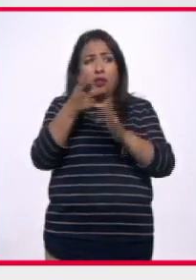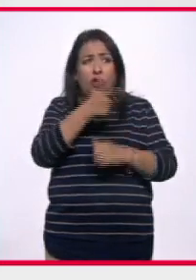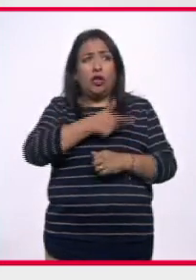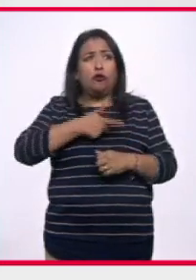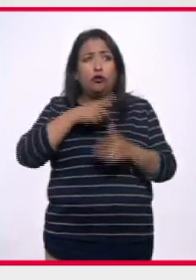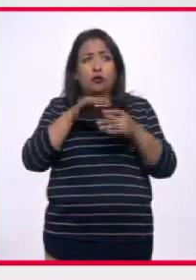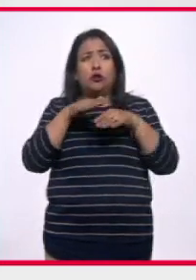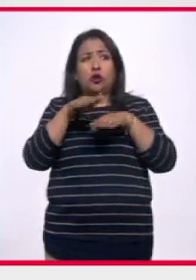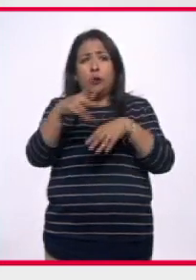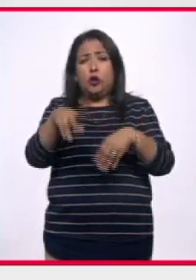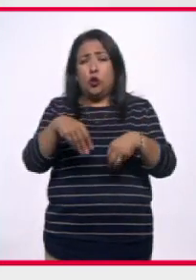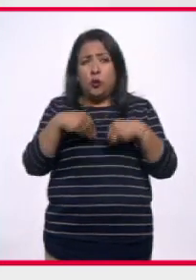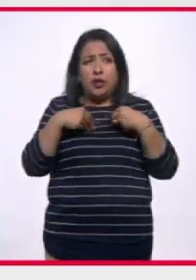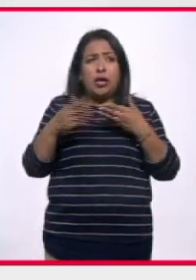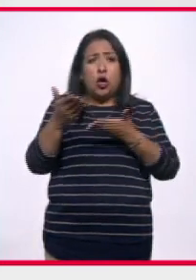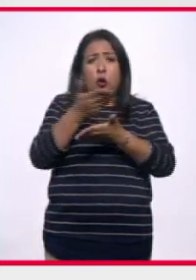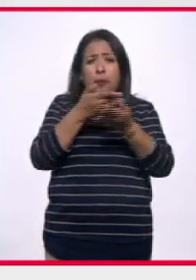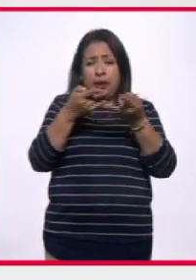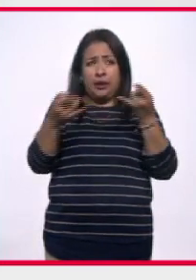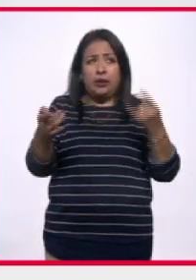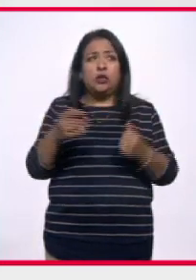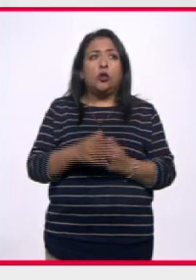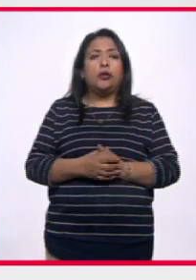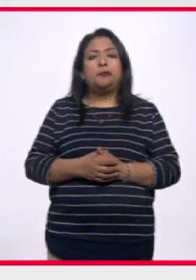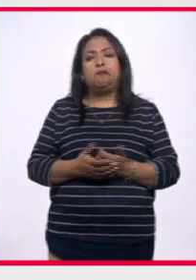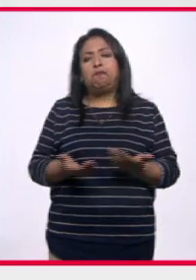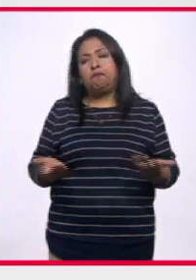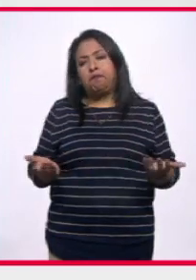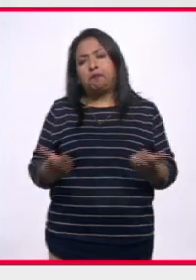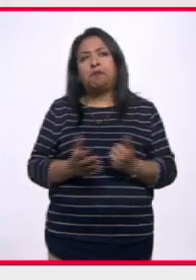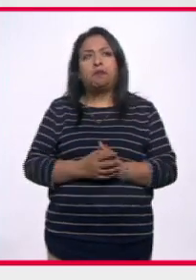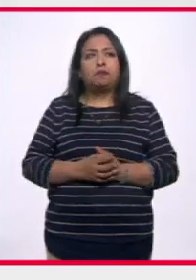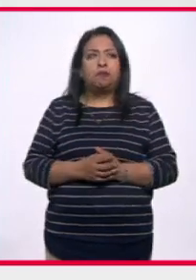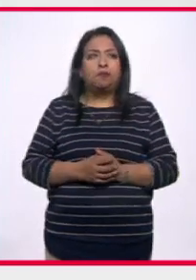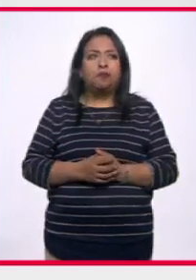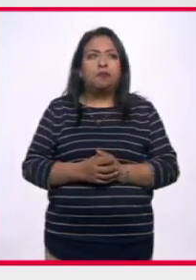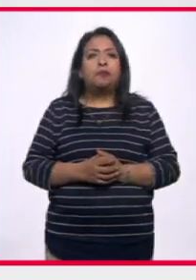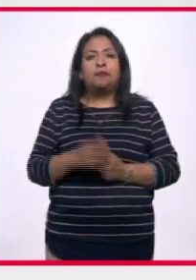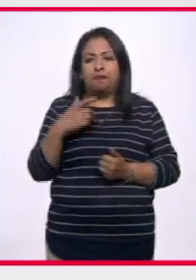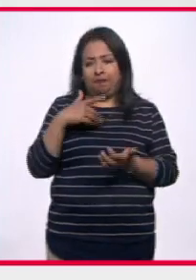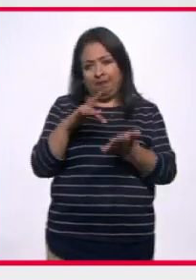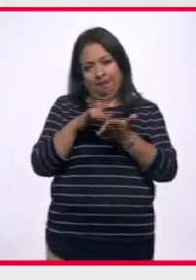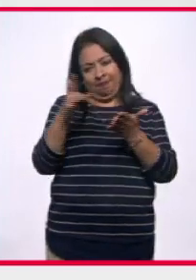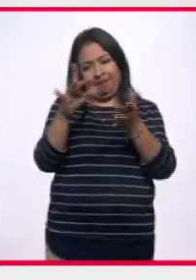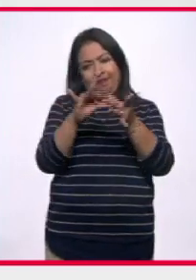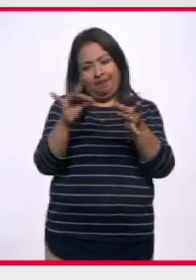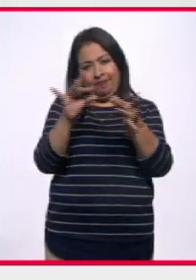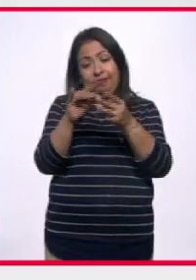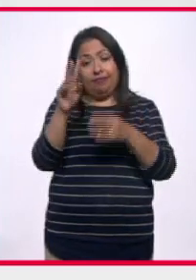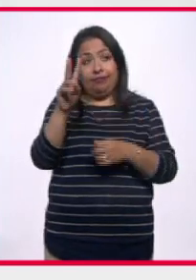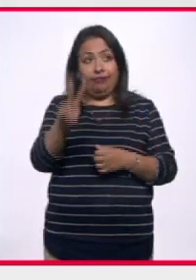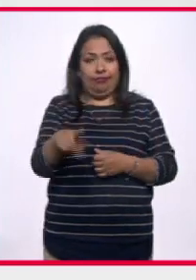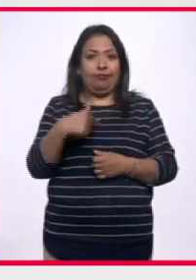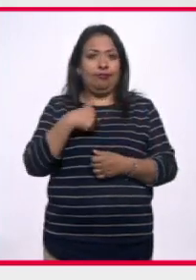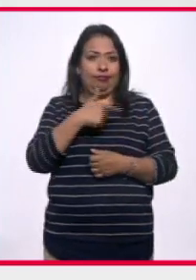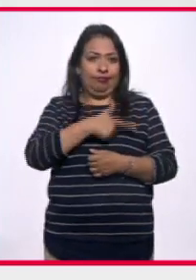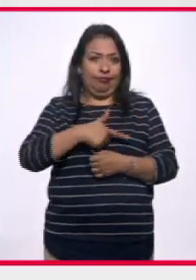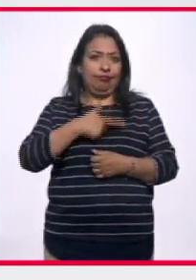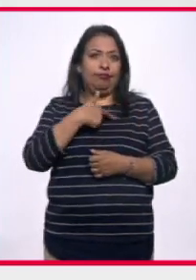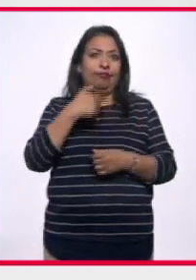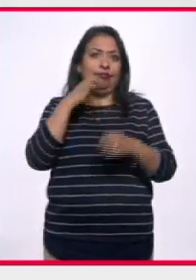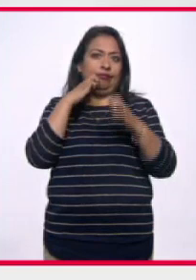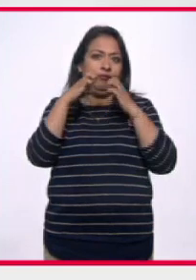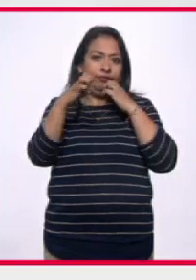de tu vida te gusta compartir tu historia bueno éste te agradezco mucho sus palabras laura me da mucho gusto que me